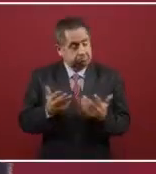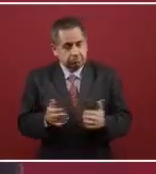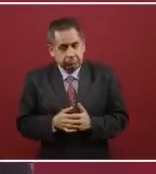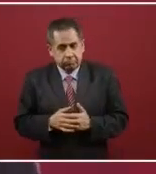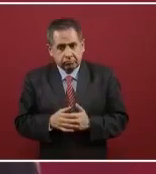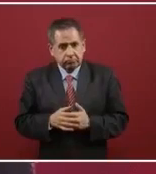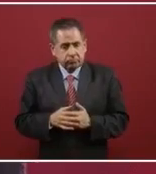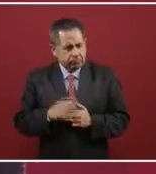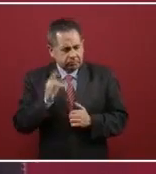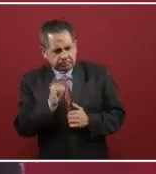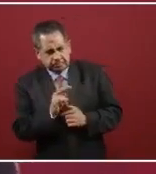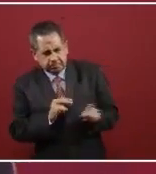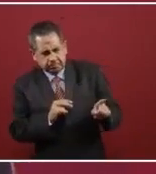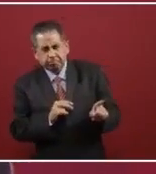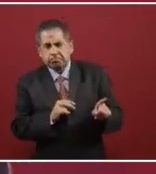Lo vieron